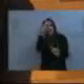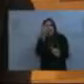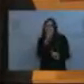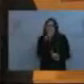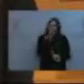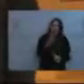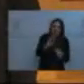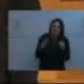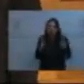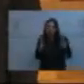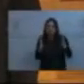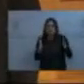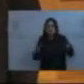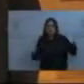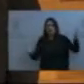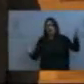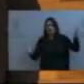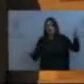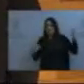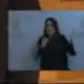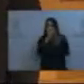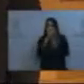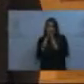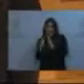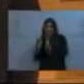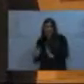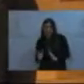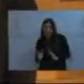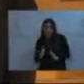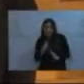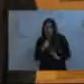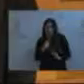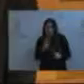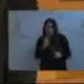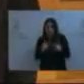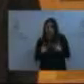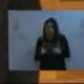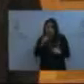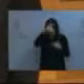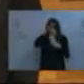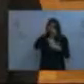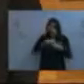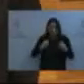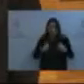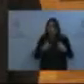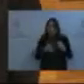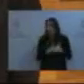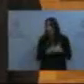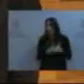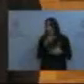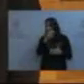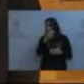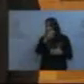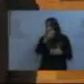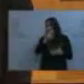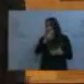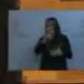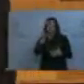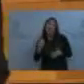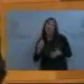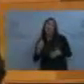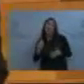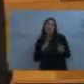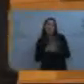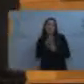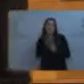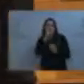no sé qué. Es decir, mire, esas viviendas no se ocupan hasta el 2020. Súmelo, 2009 a 2020, 11 años.